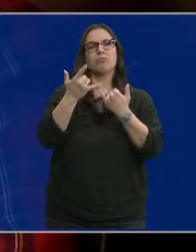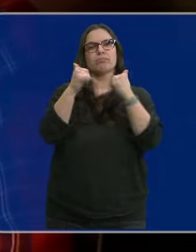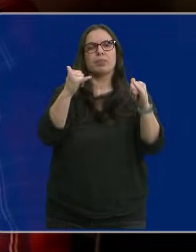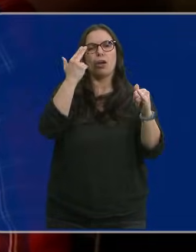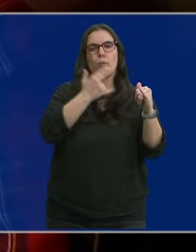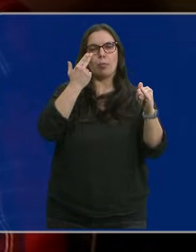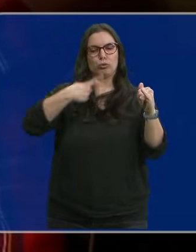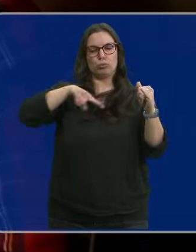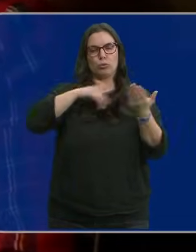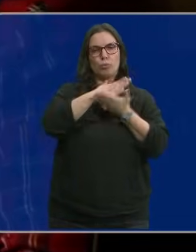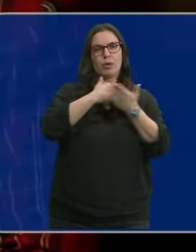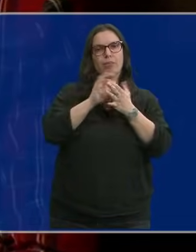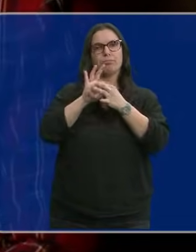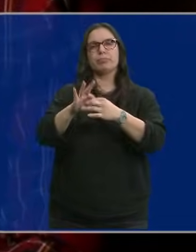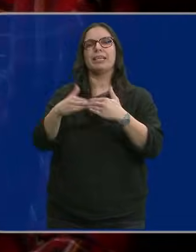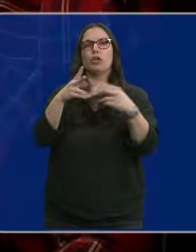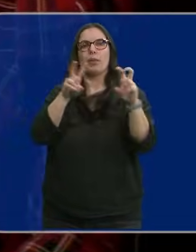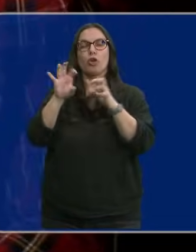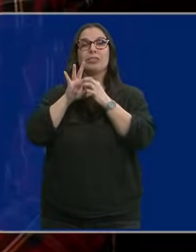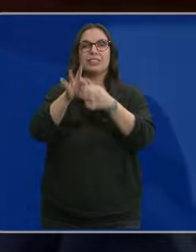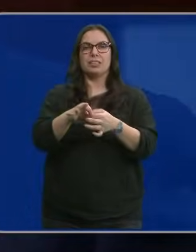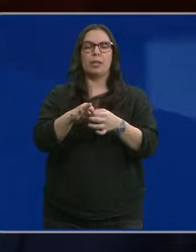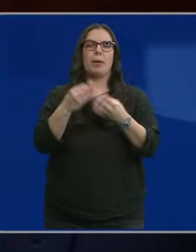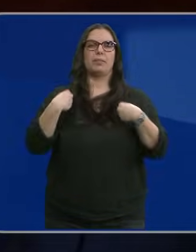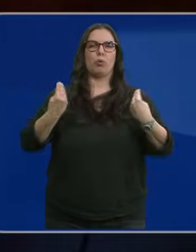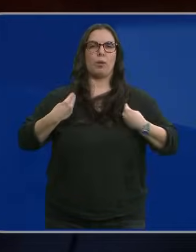autonómico con la innovación en el sector de la vivienda y el hábitat.